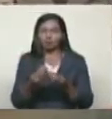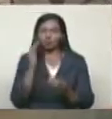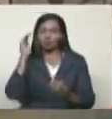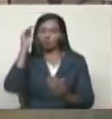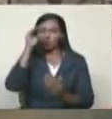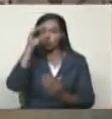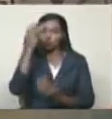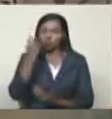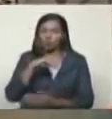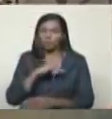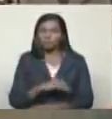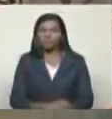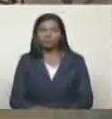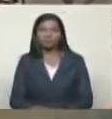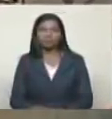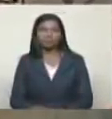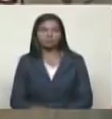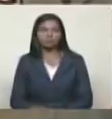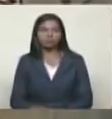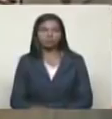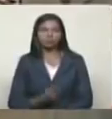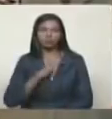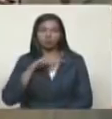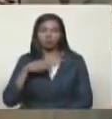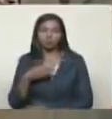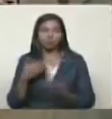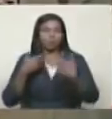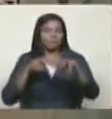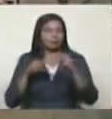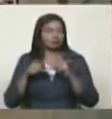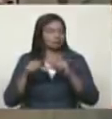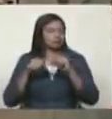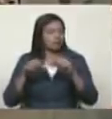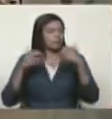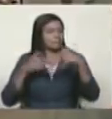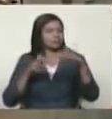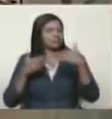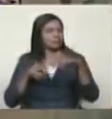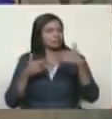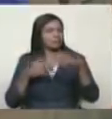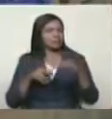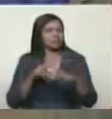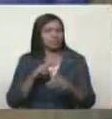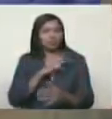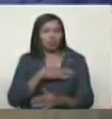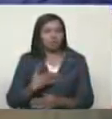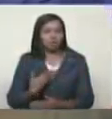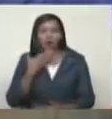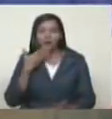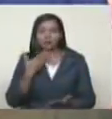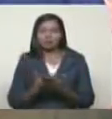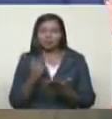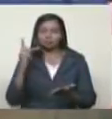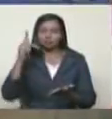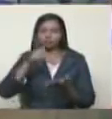futuro. Debemos estar en marcha permanente. Quiero agradecer la presencia de todos los oficiales,